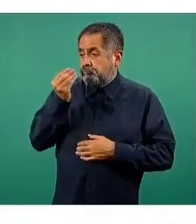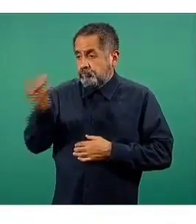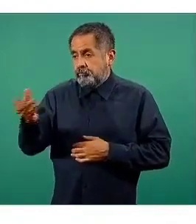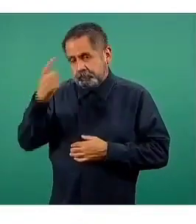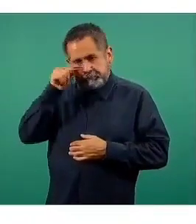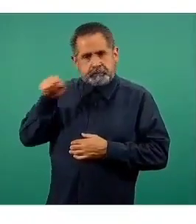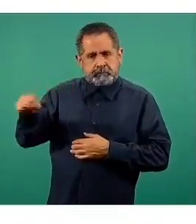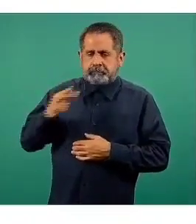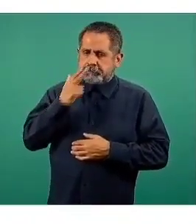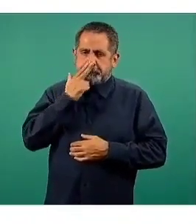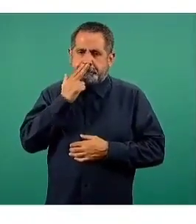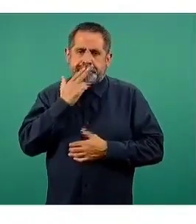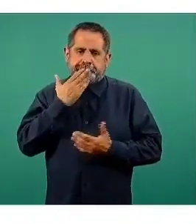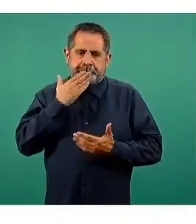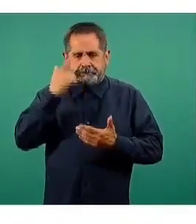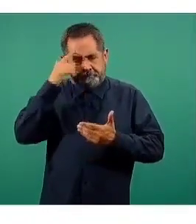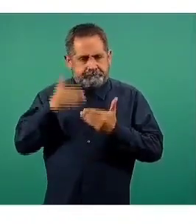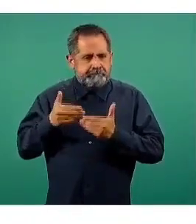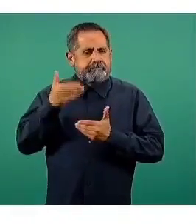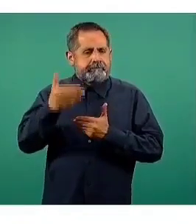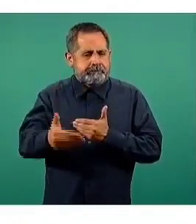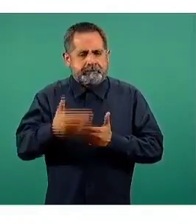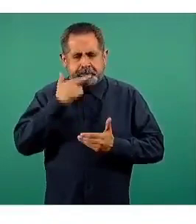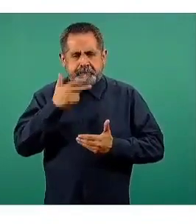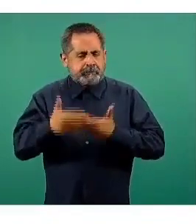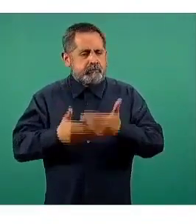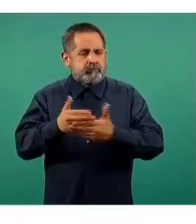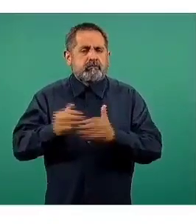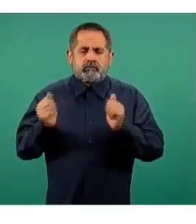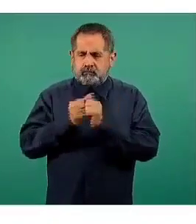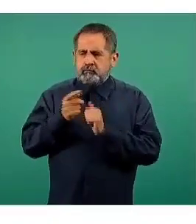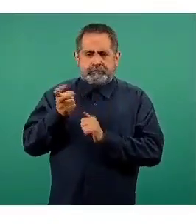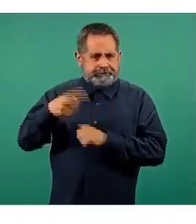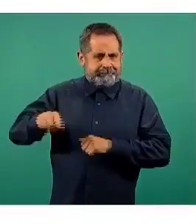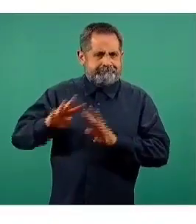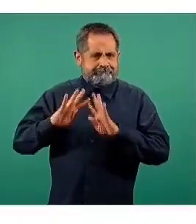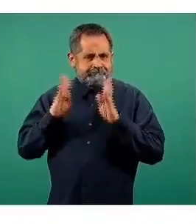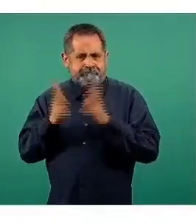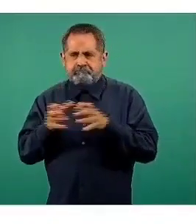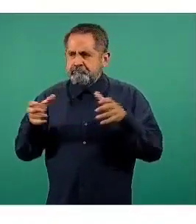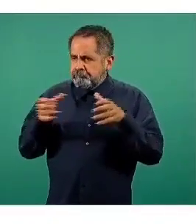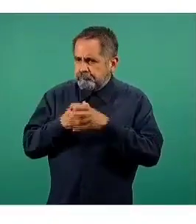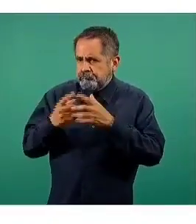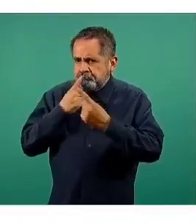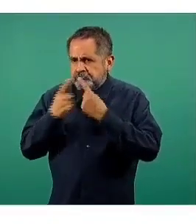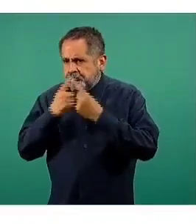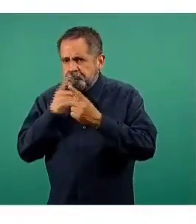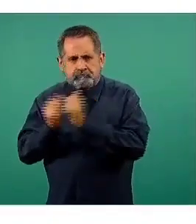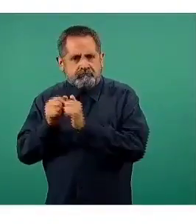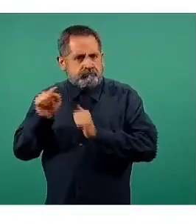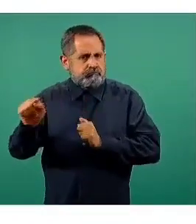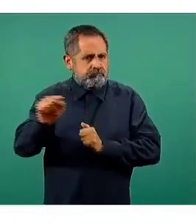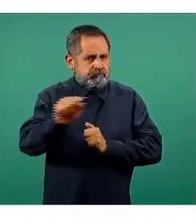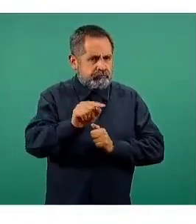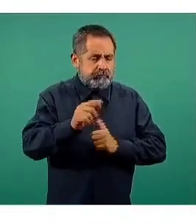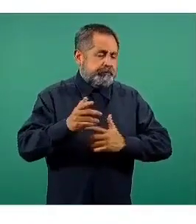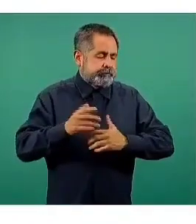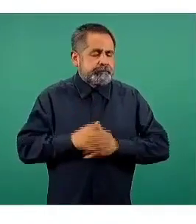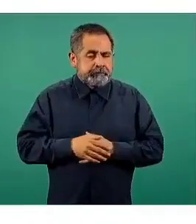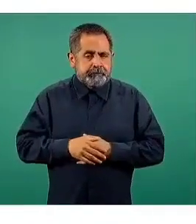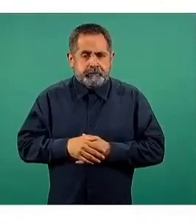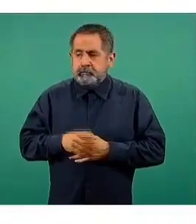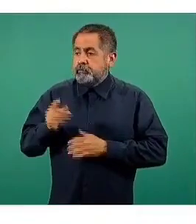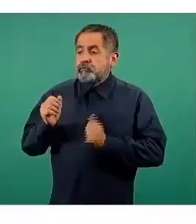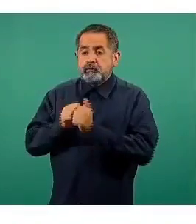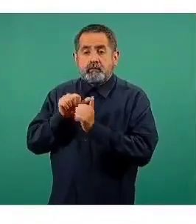que sería también un paso adicional, reunirnos con ellas como lo hemos hecho con el sector salud. Y estas fueron las